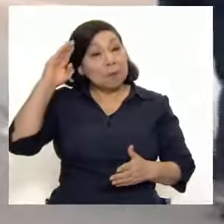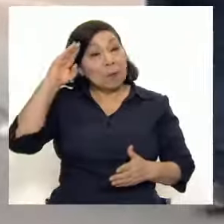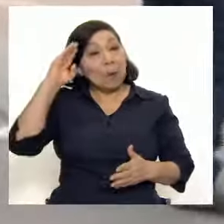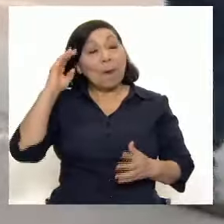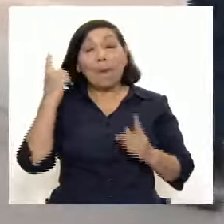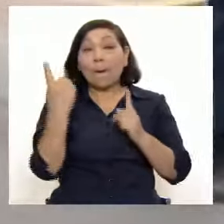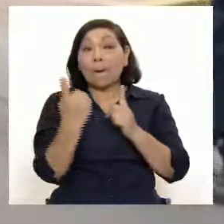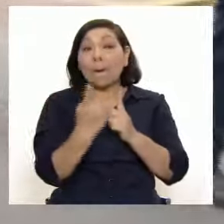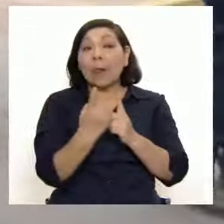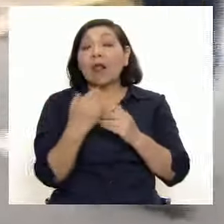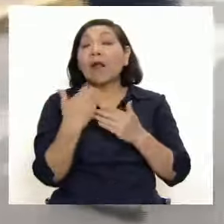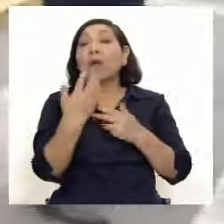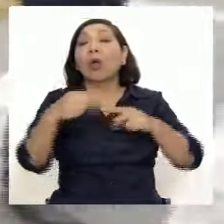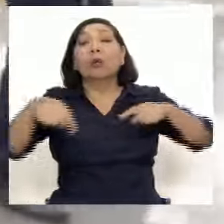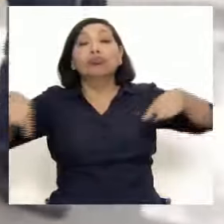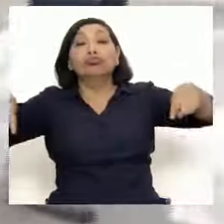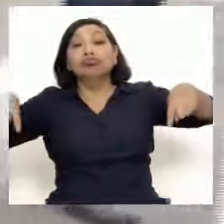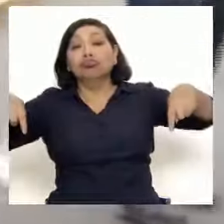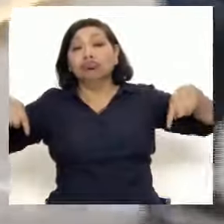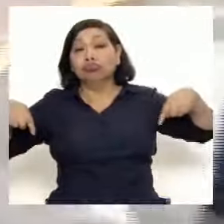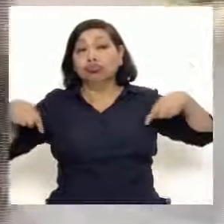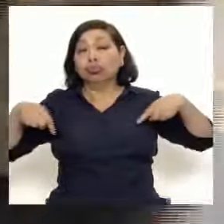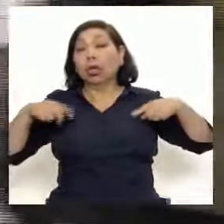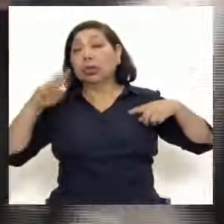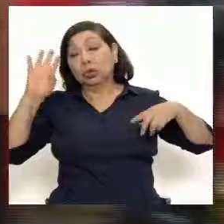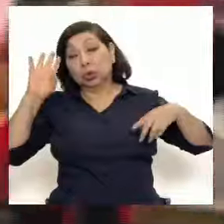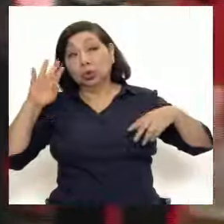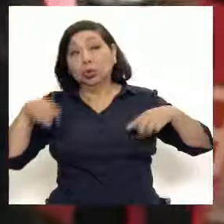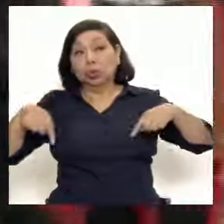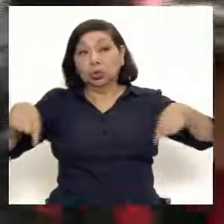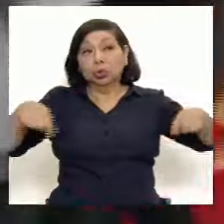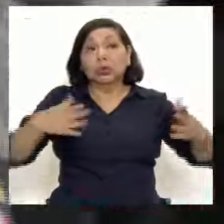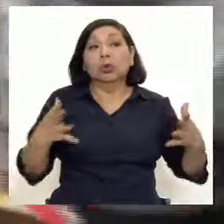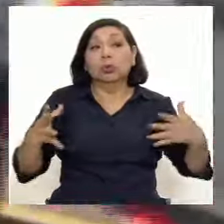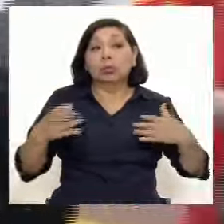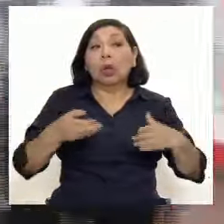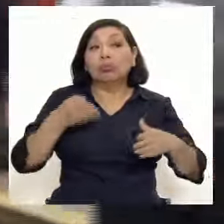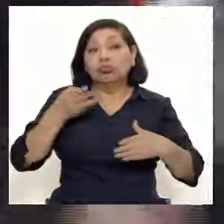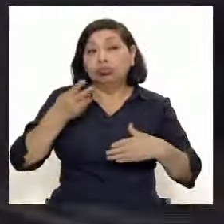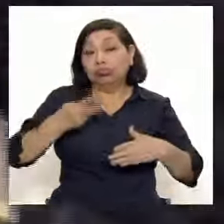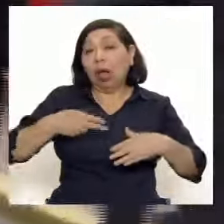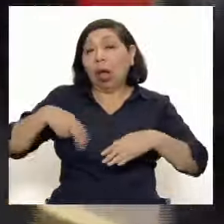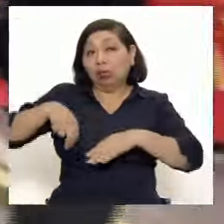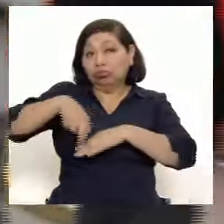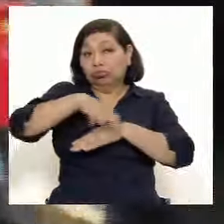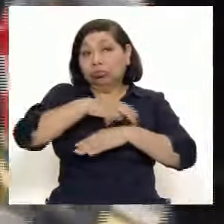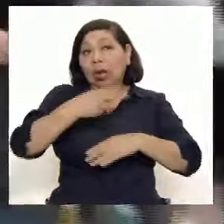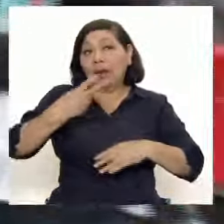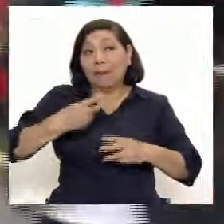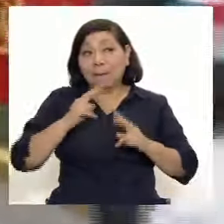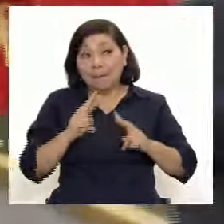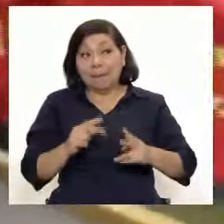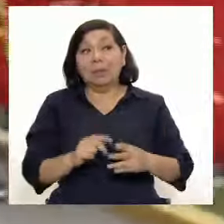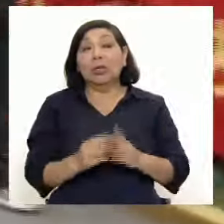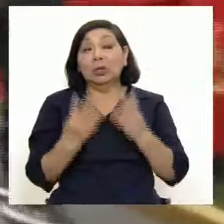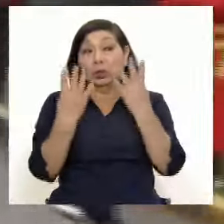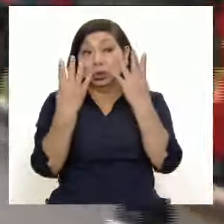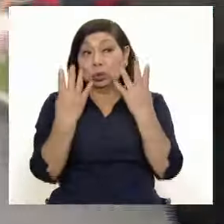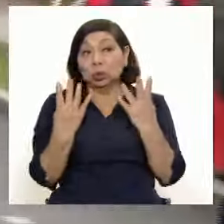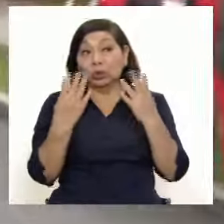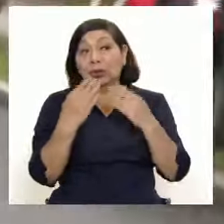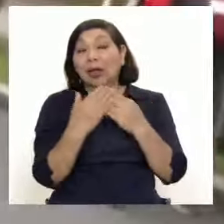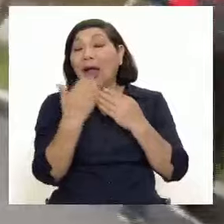Nacional se encuentra desplegada en todo el perímetro. Se ha restringido el acceso a las calles aledañas. Miren ustedes las rejas que se